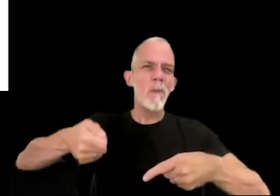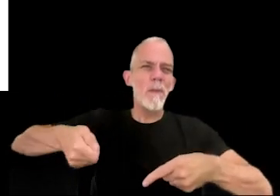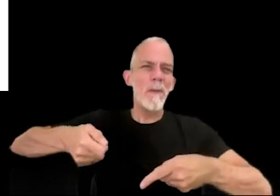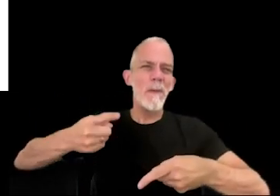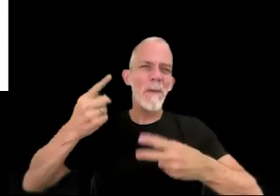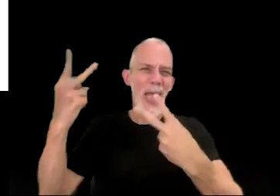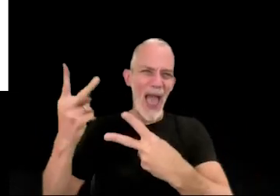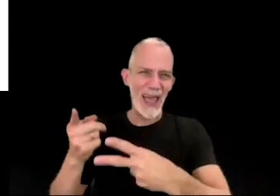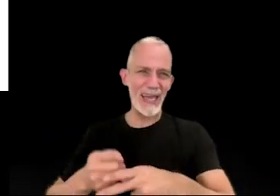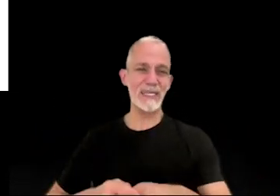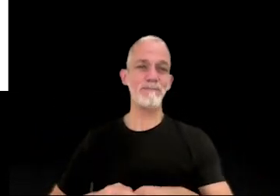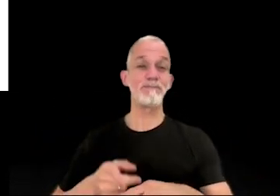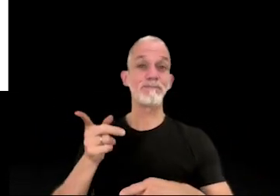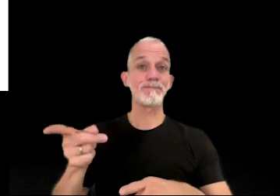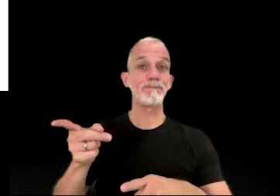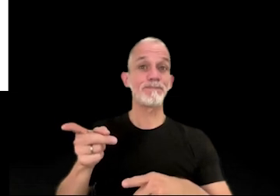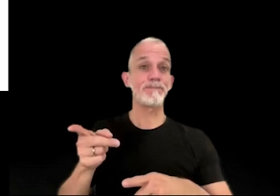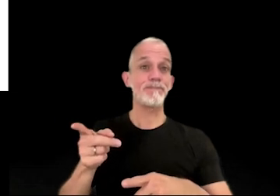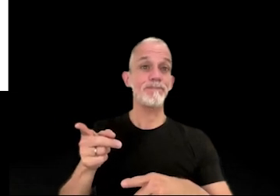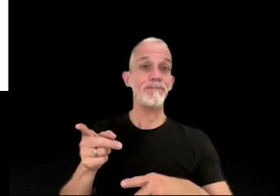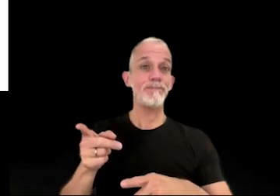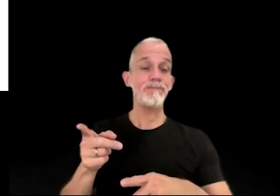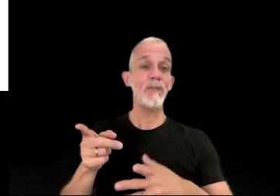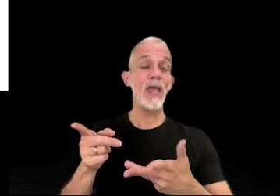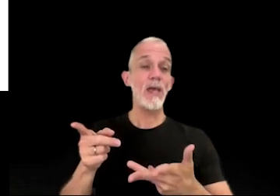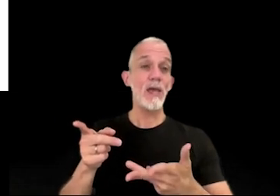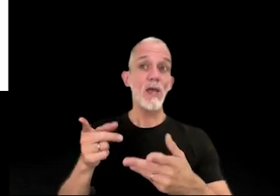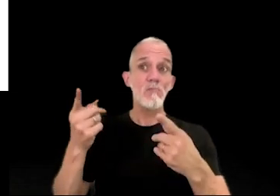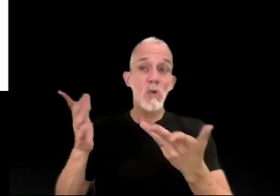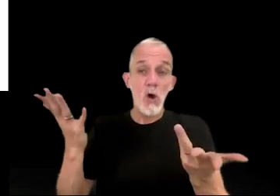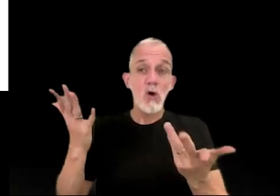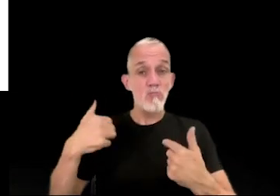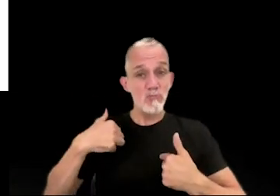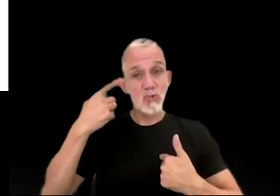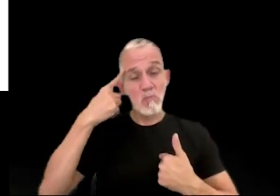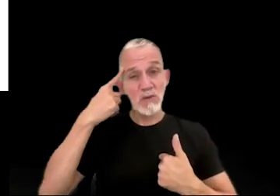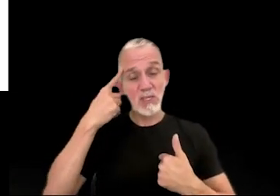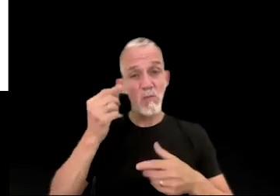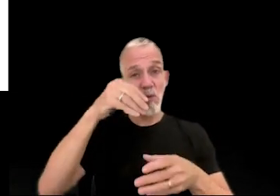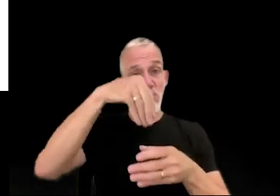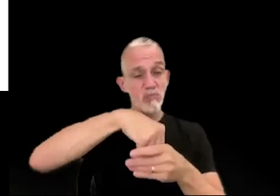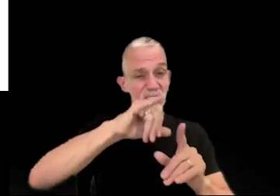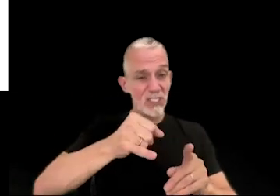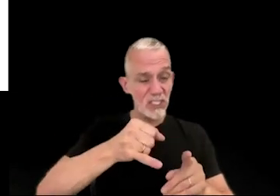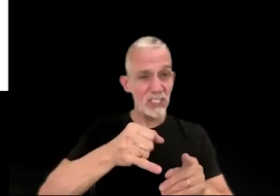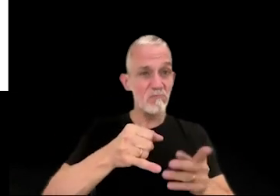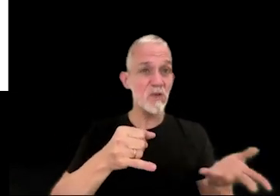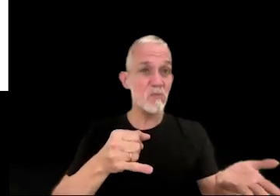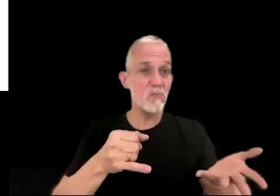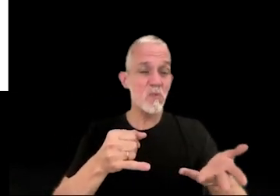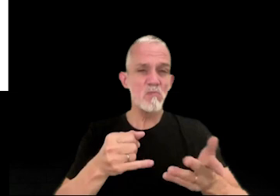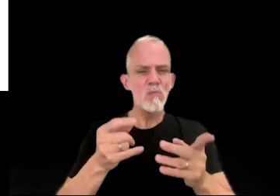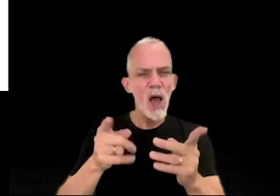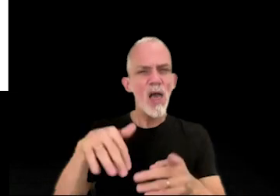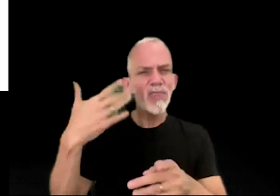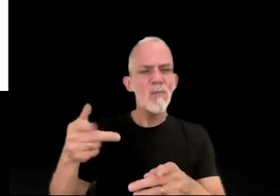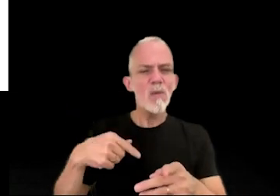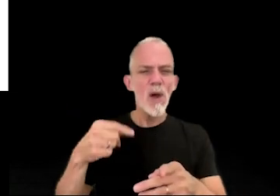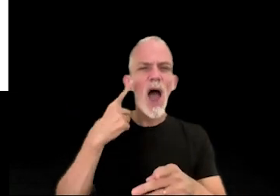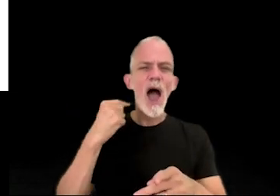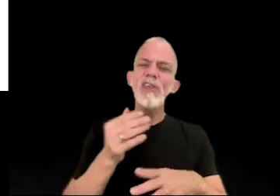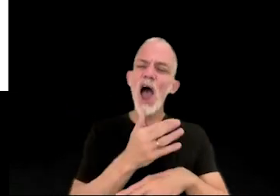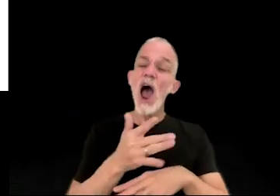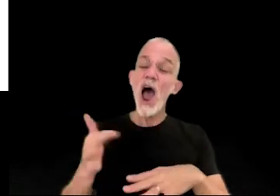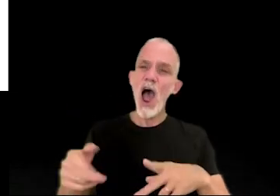Quedan también excluidas obligaciones que yo hubiera ingresado en la moratoria y que en el transcurso de estos días, hasta el